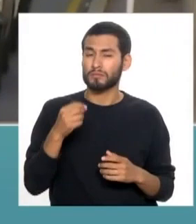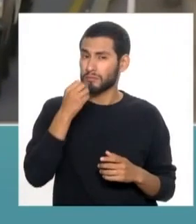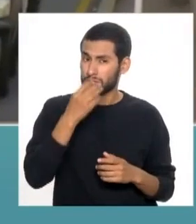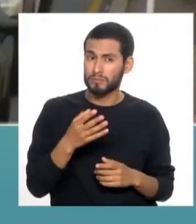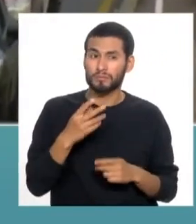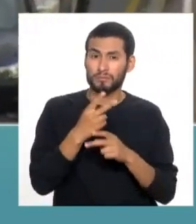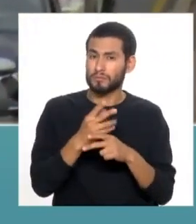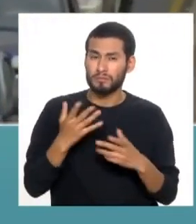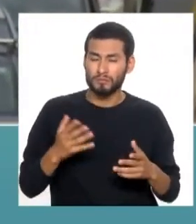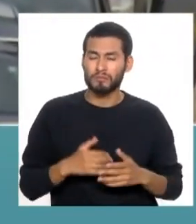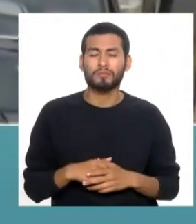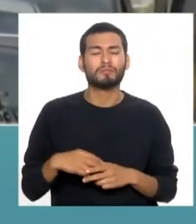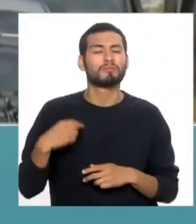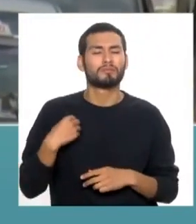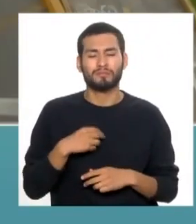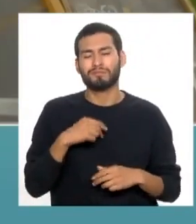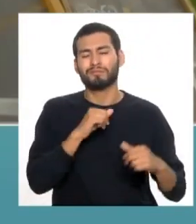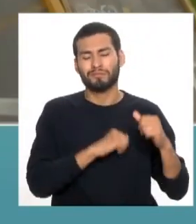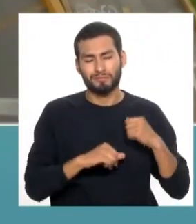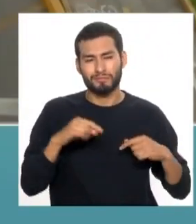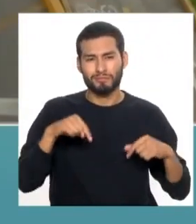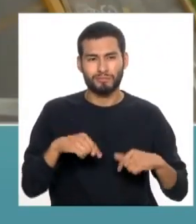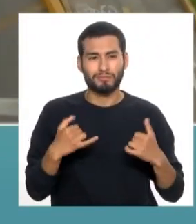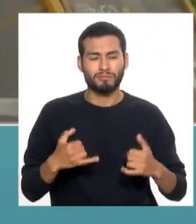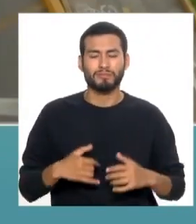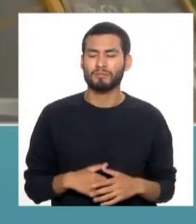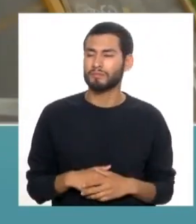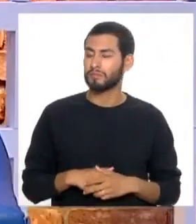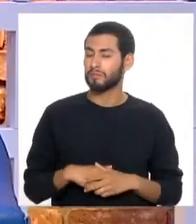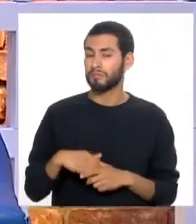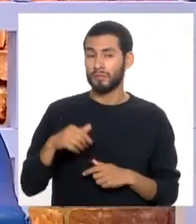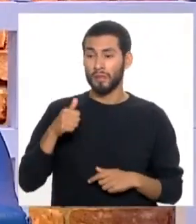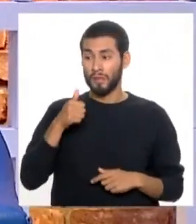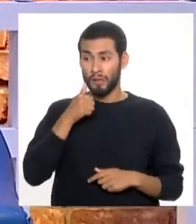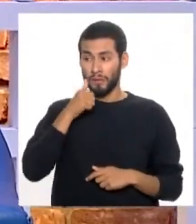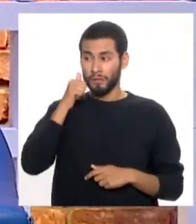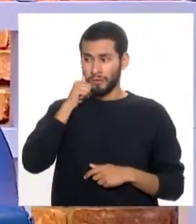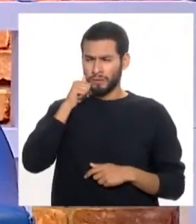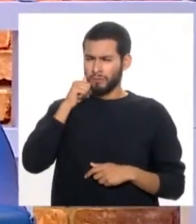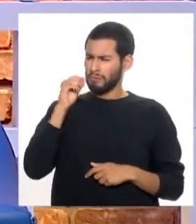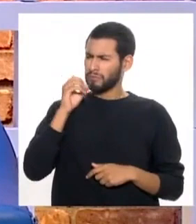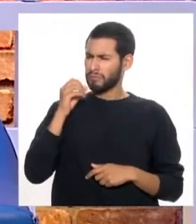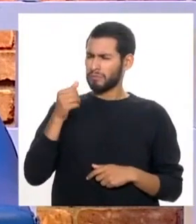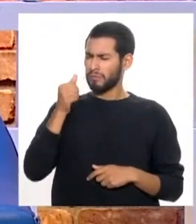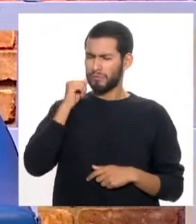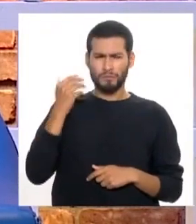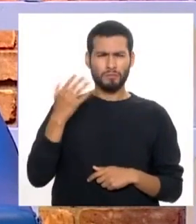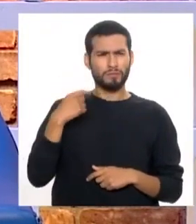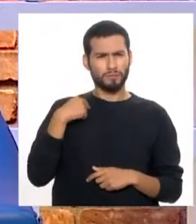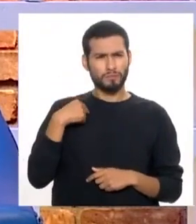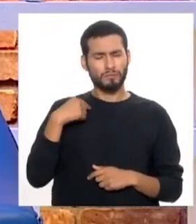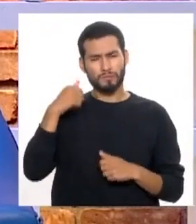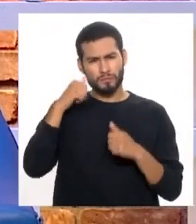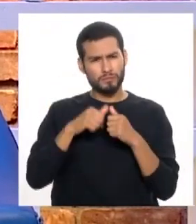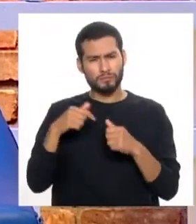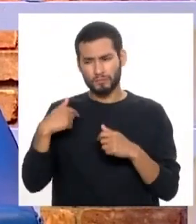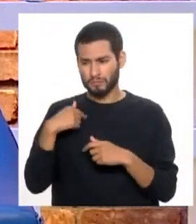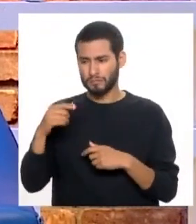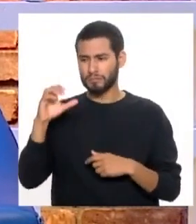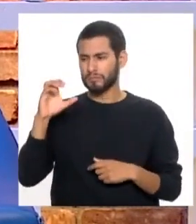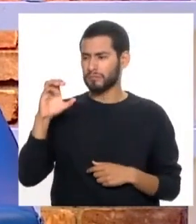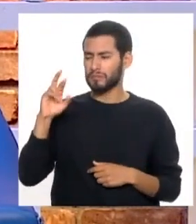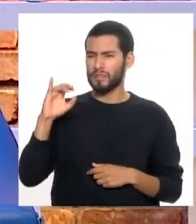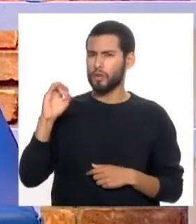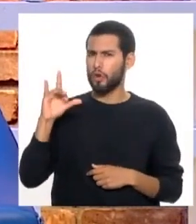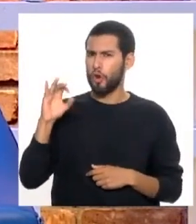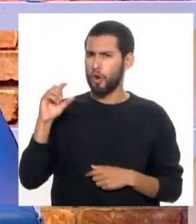y seguridad, que es de lo que estamos padeciendo en este momento. Ayer nosotros justo, si no me equivoco, fue ayer o antes de ayer, estábamos conversando con un crisólogo que nos